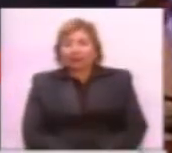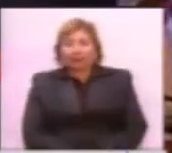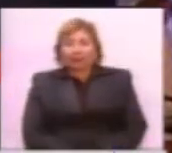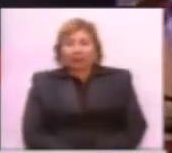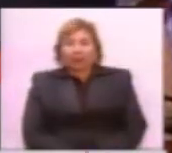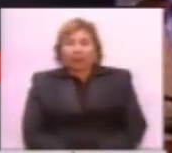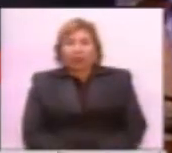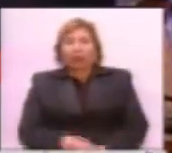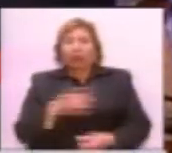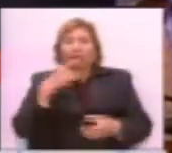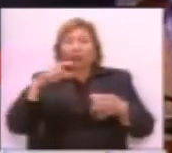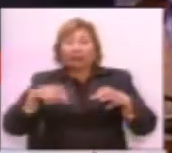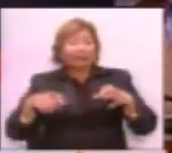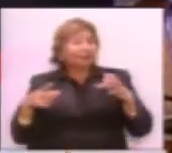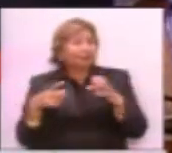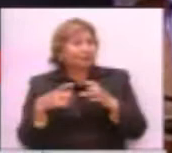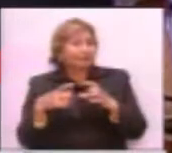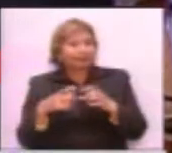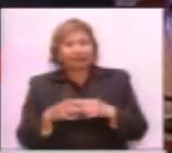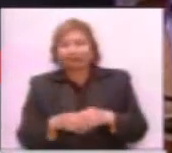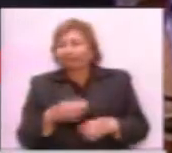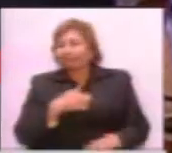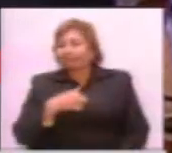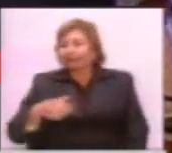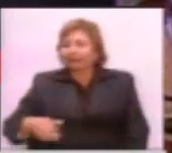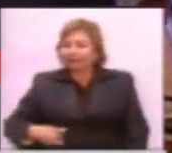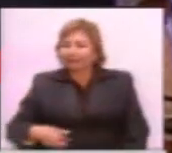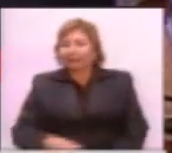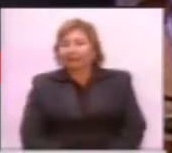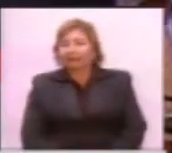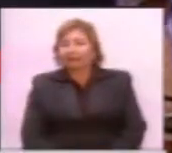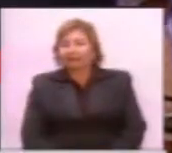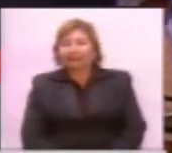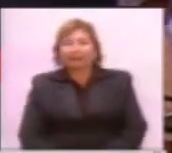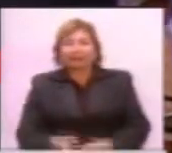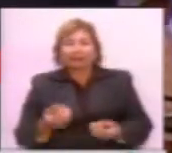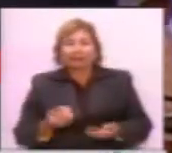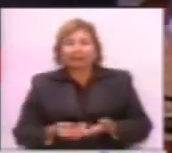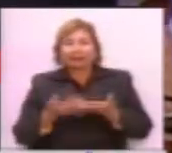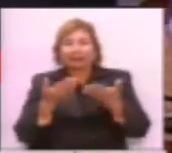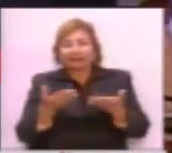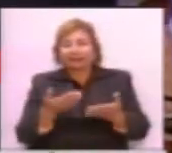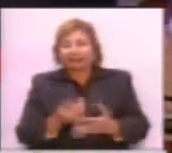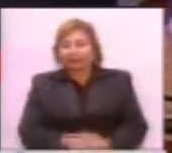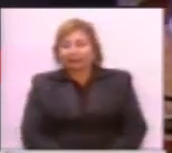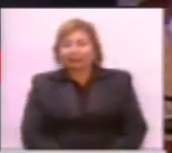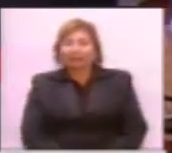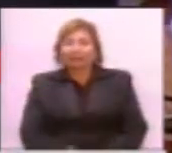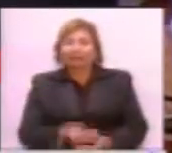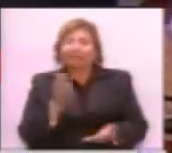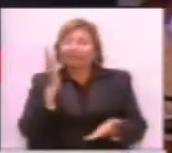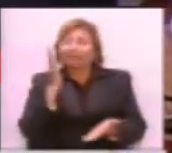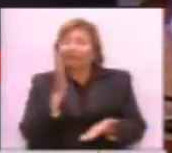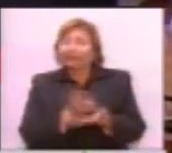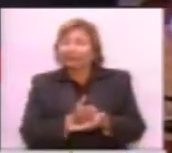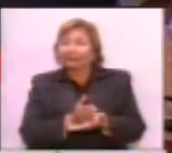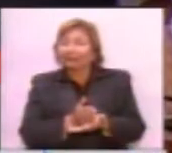Y este Congreso, señor presidente, propuso una